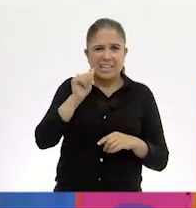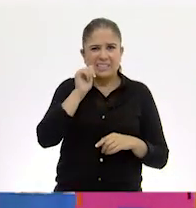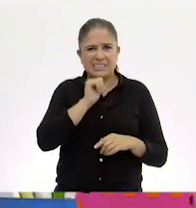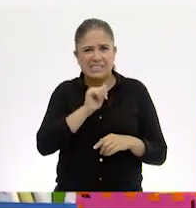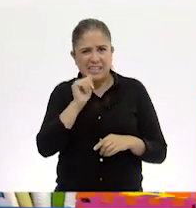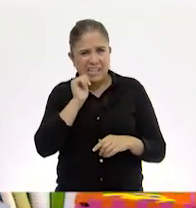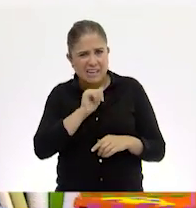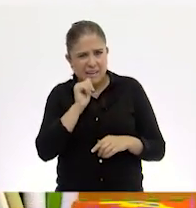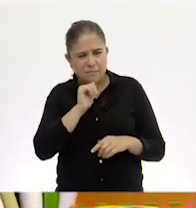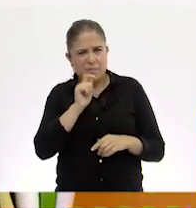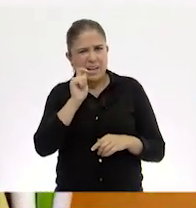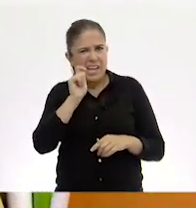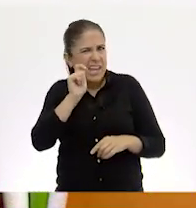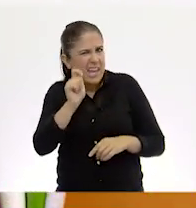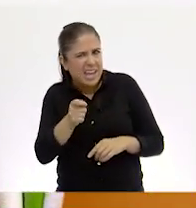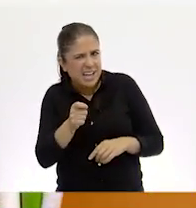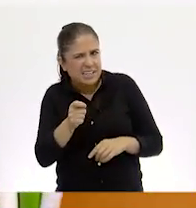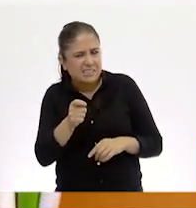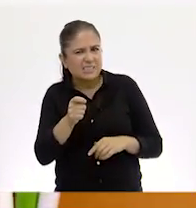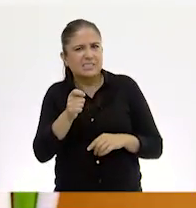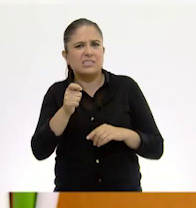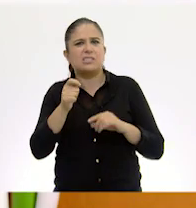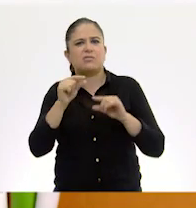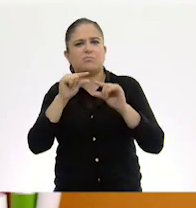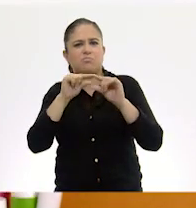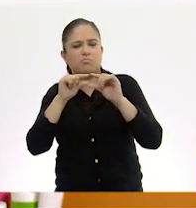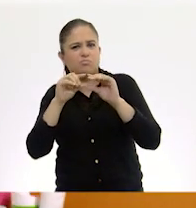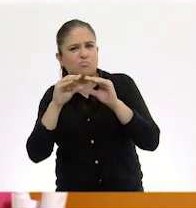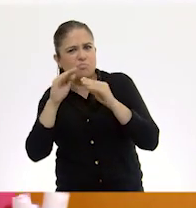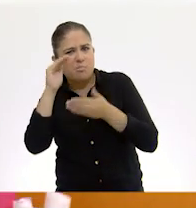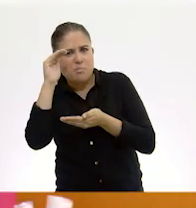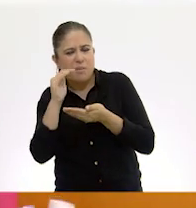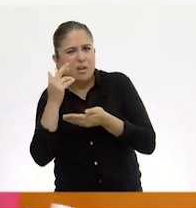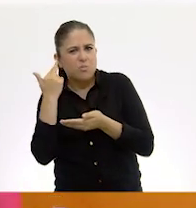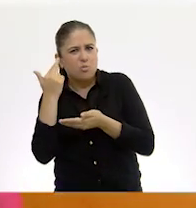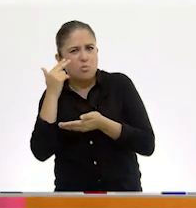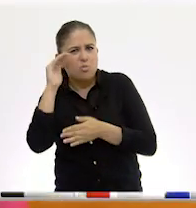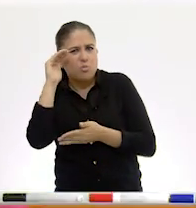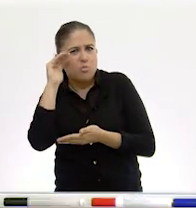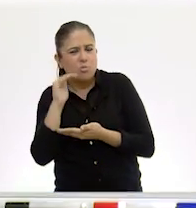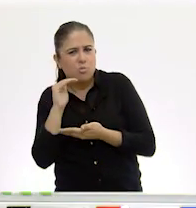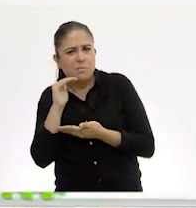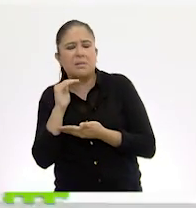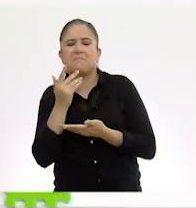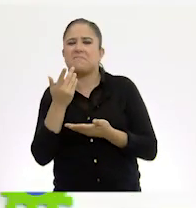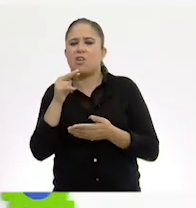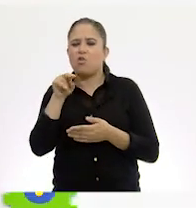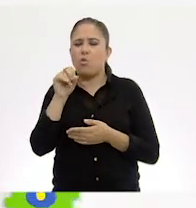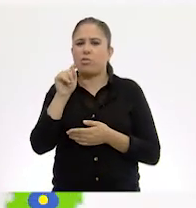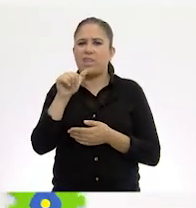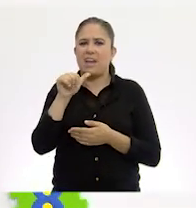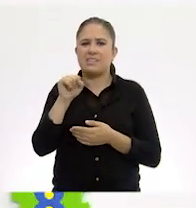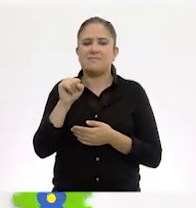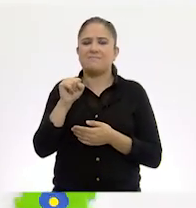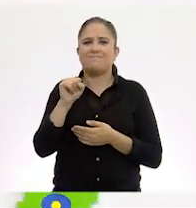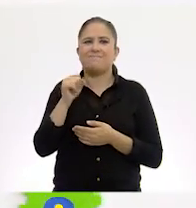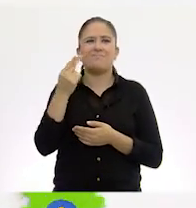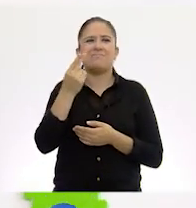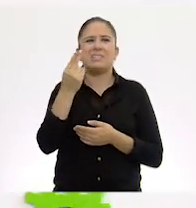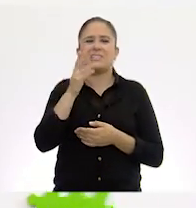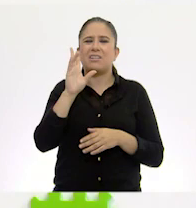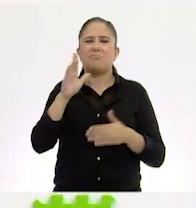es. Pero siempre... Todavía sigue incompleta. Todavía le falta algunos pedazos para poder completarla.